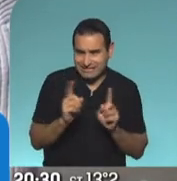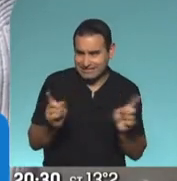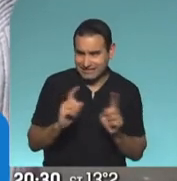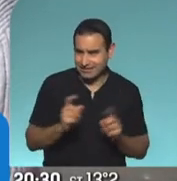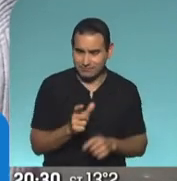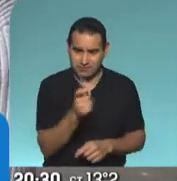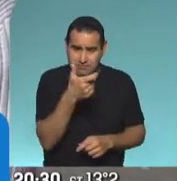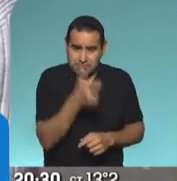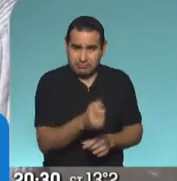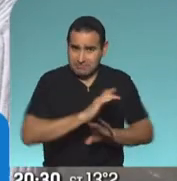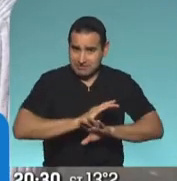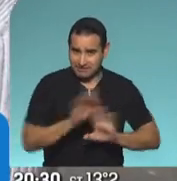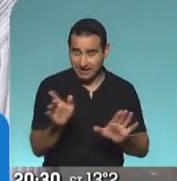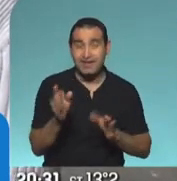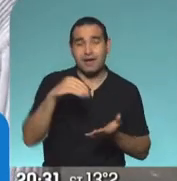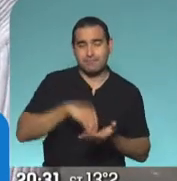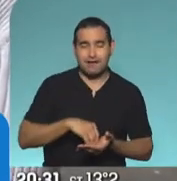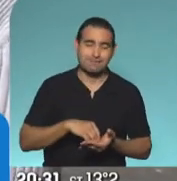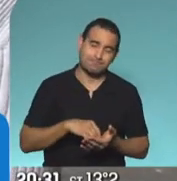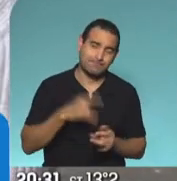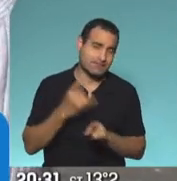suciedad y siempre con el